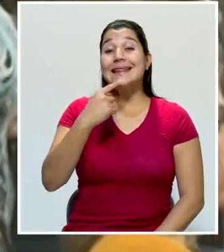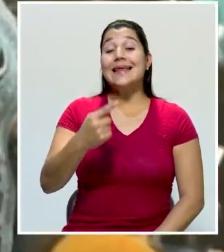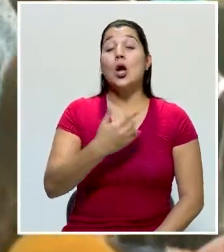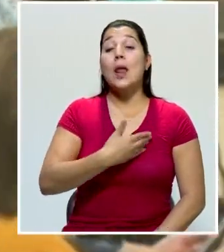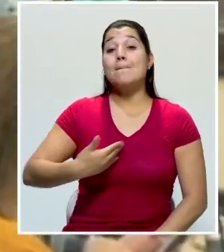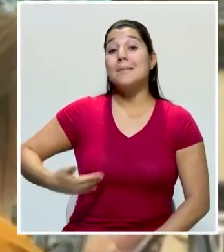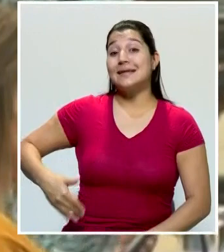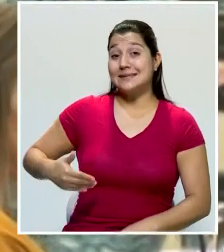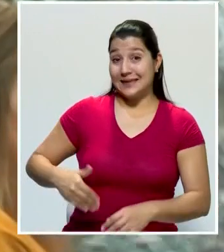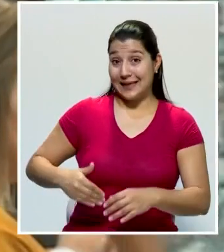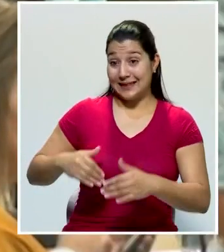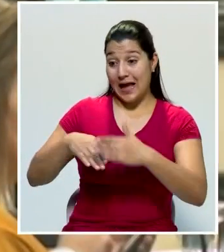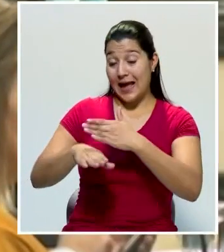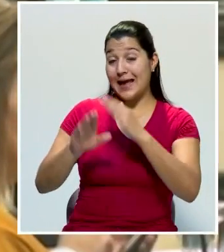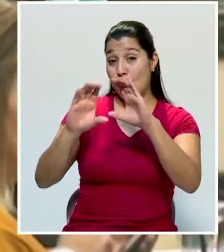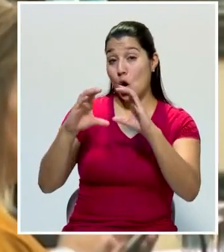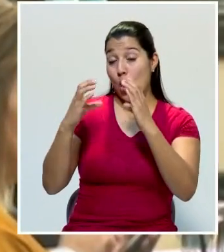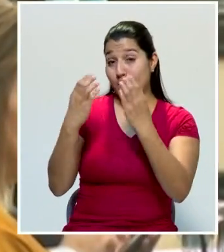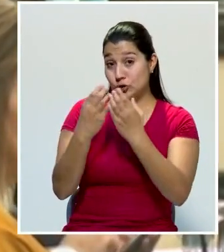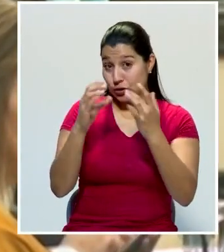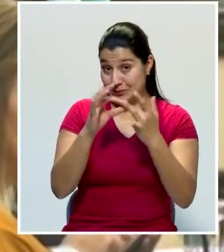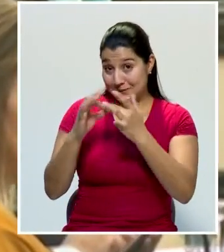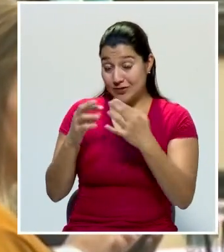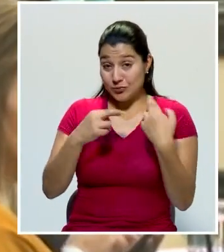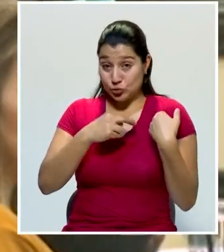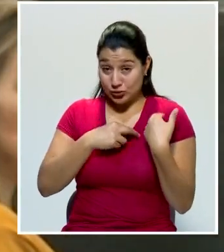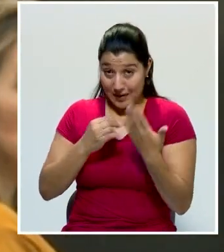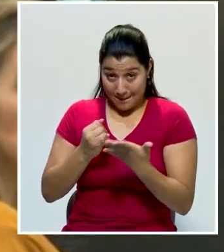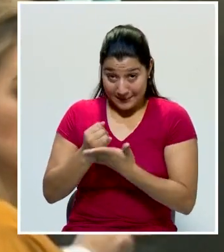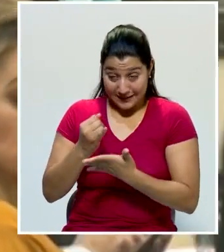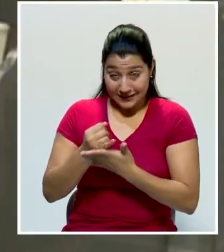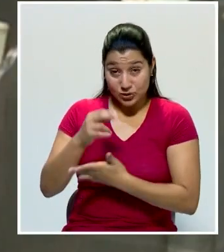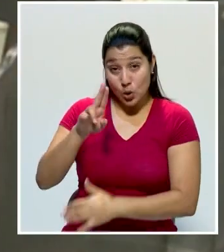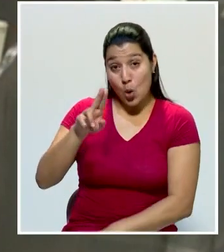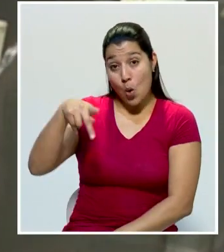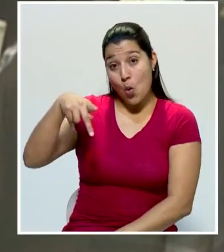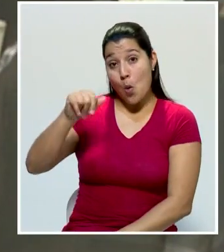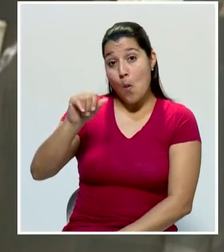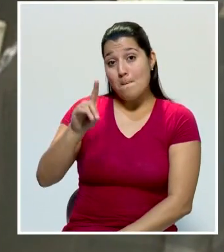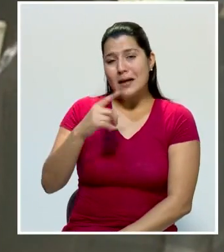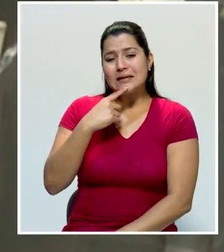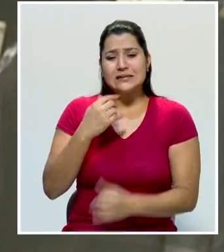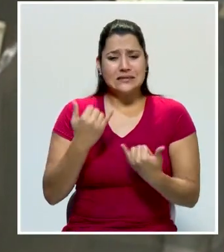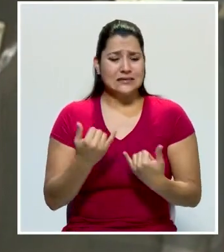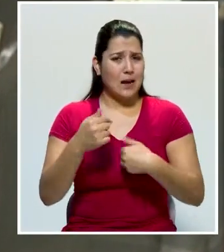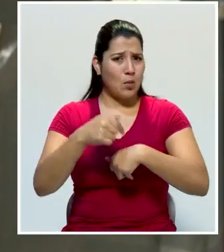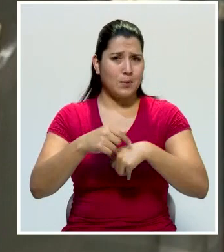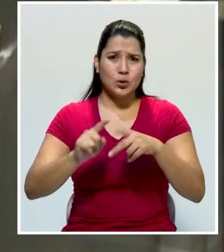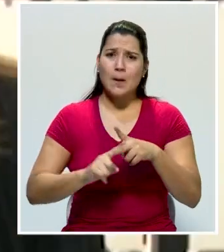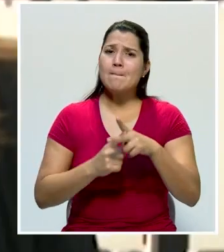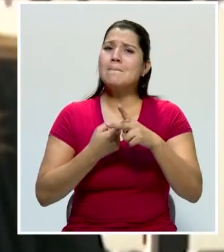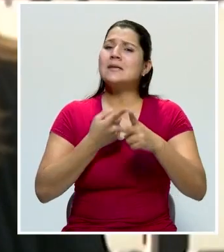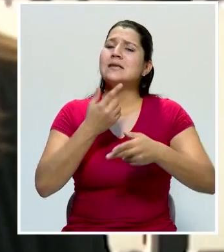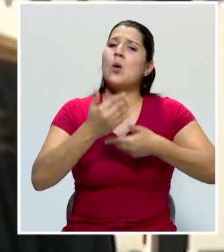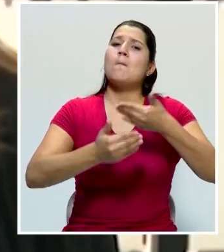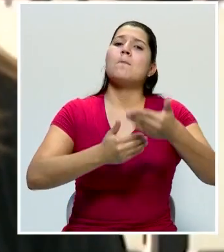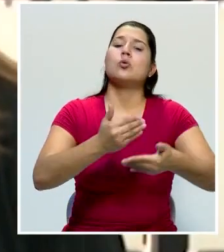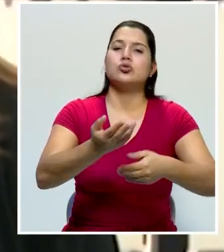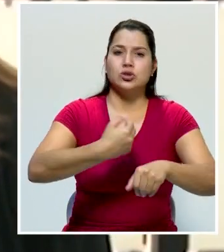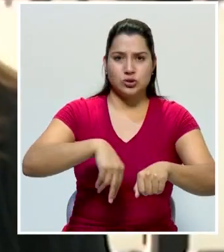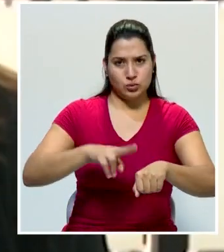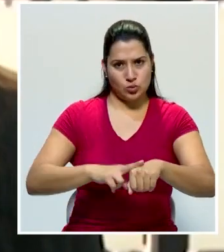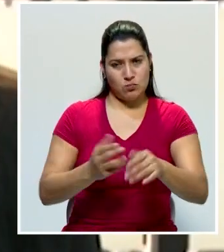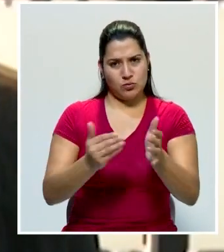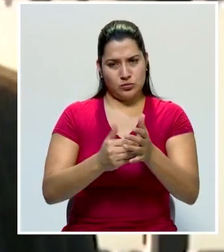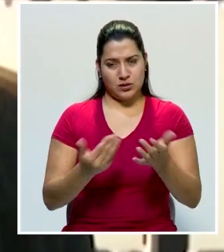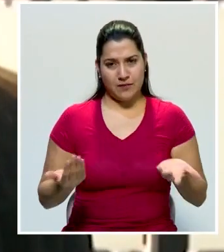que investiga la creación de la polémica oficina en Casa Presidencial asegura que es hora de ir retomando una nueva normalidad. Pero eso ya no nos